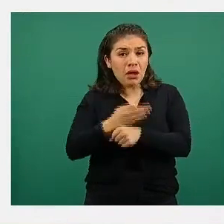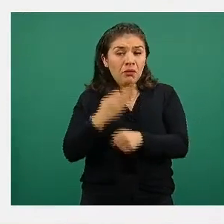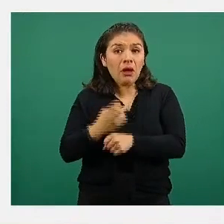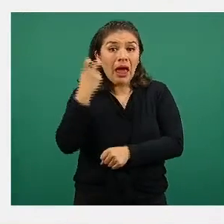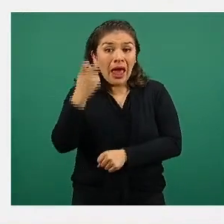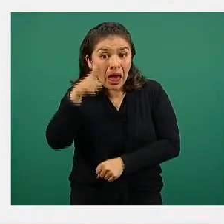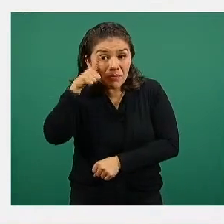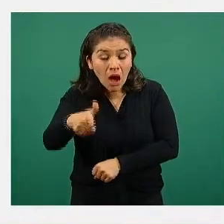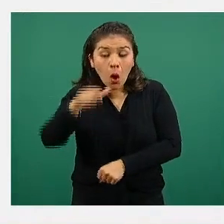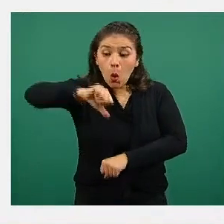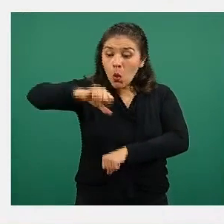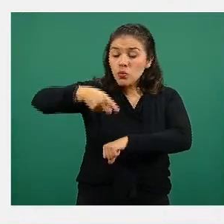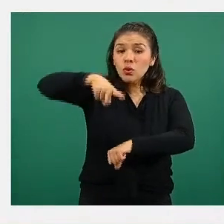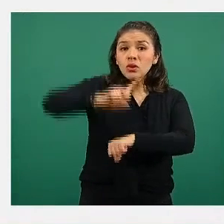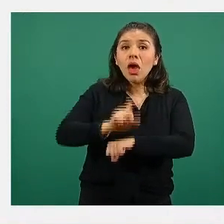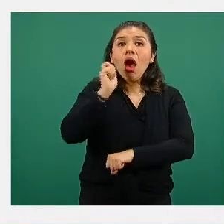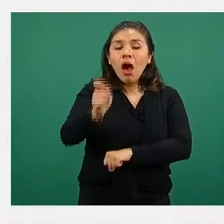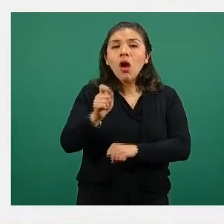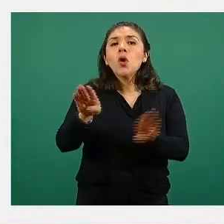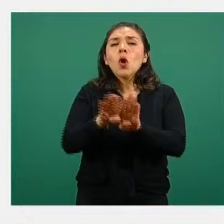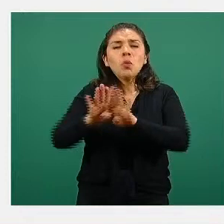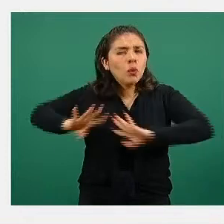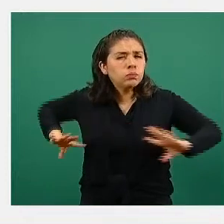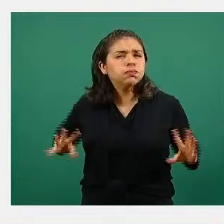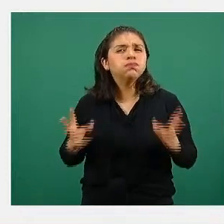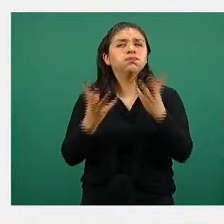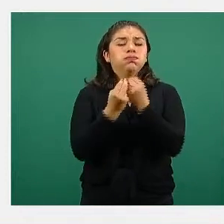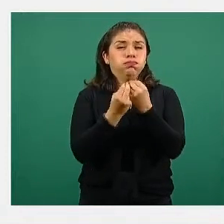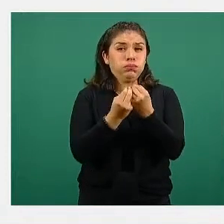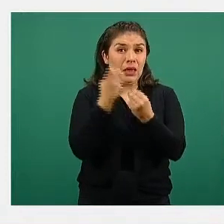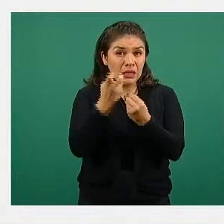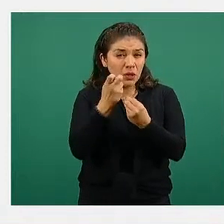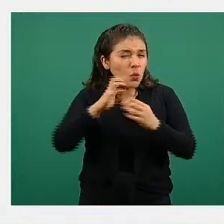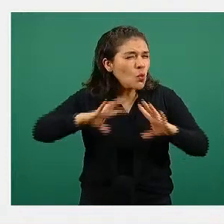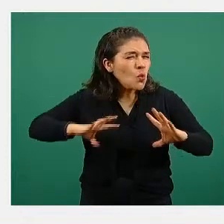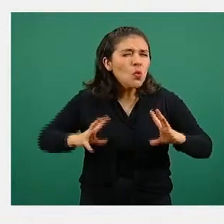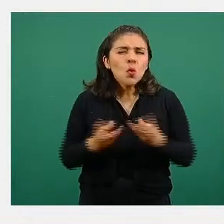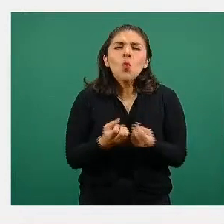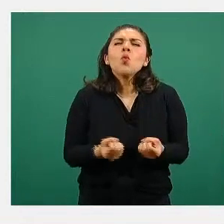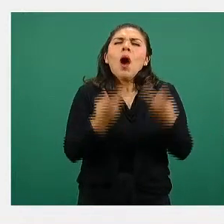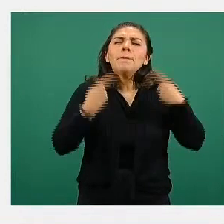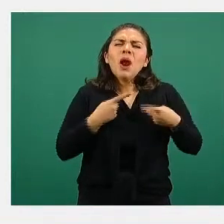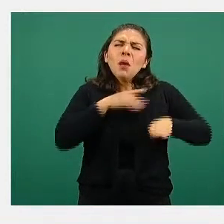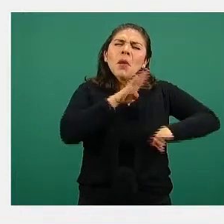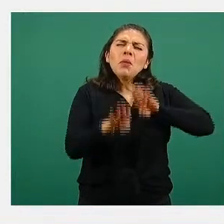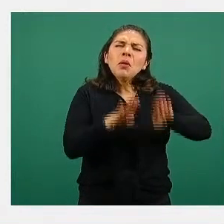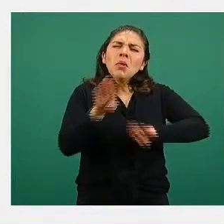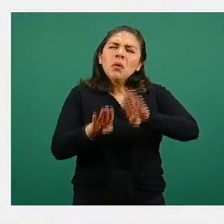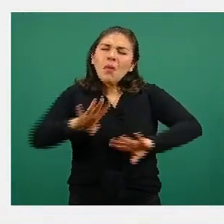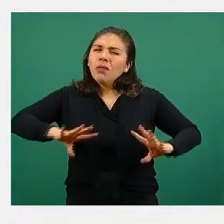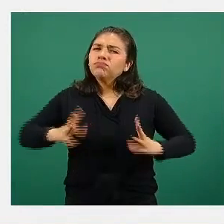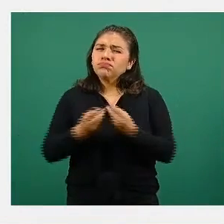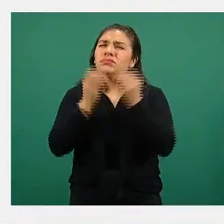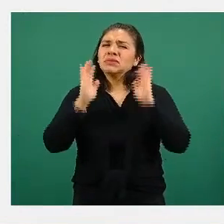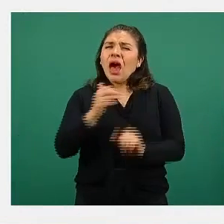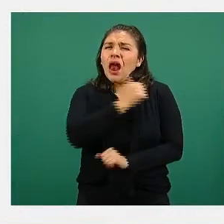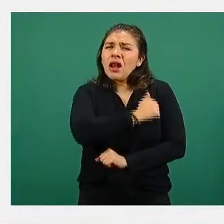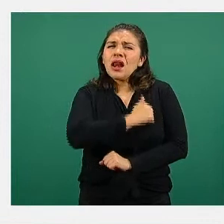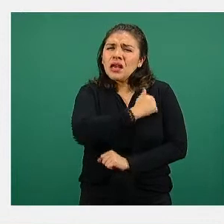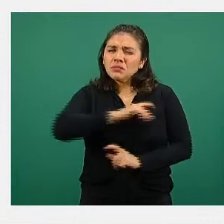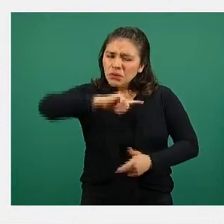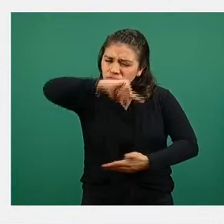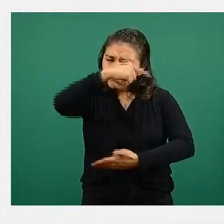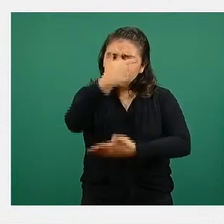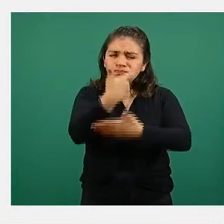representa para el día de hoy un acumulado, esto es la información acumulada de todas las personas que hasta el momento lamentablemente han fallecido